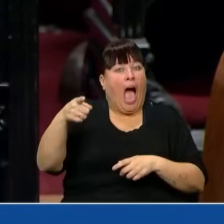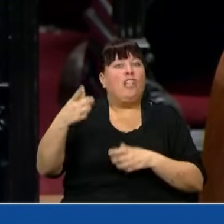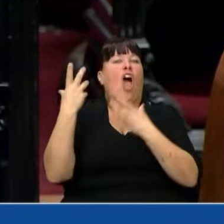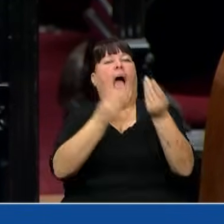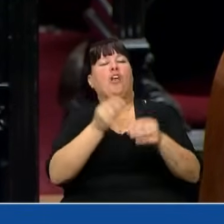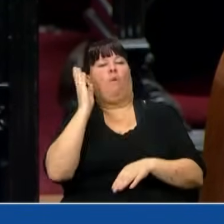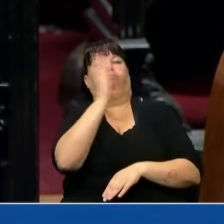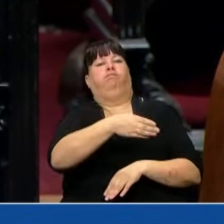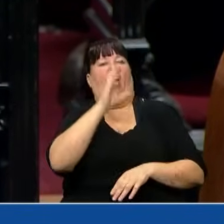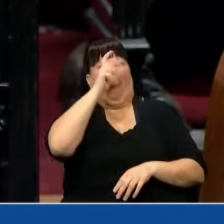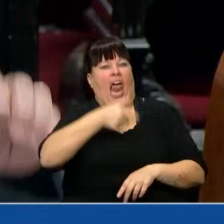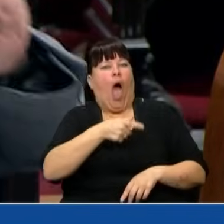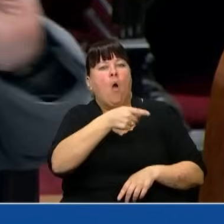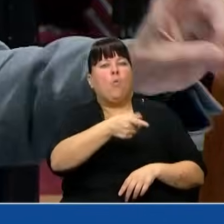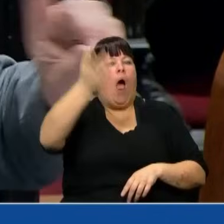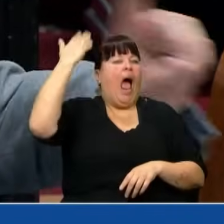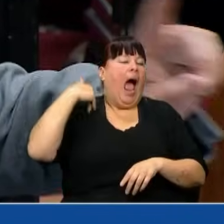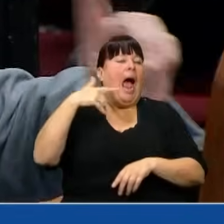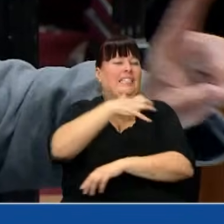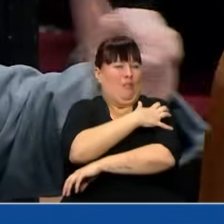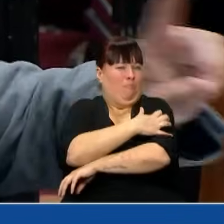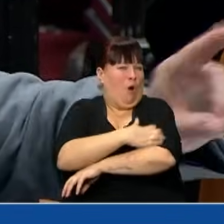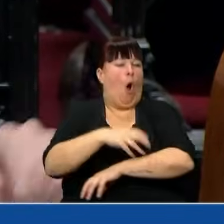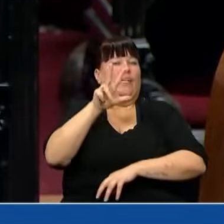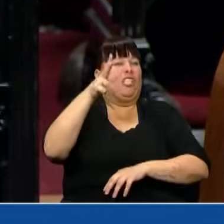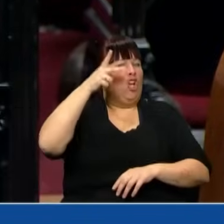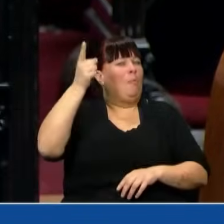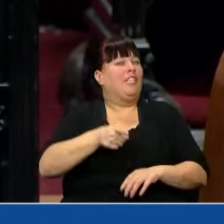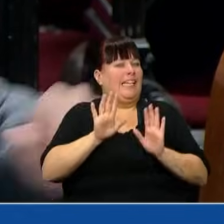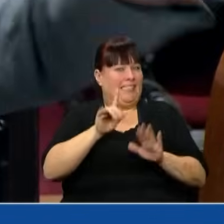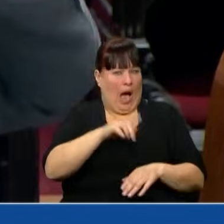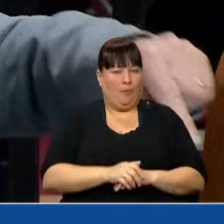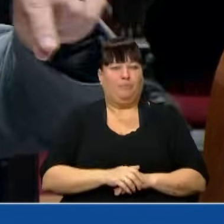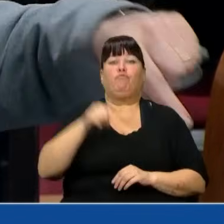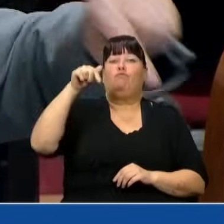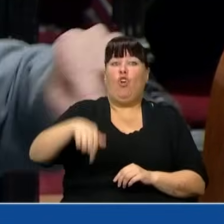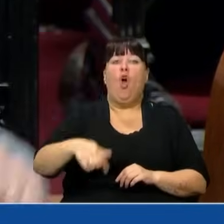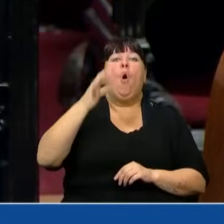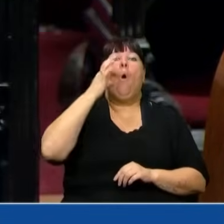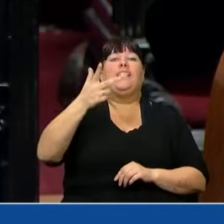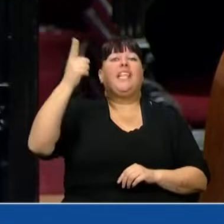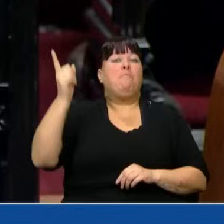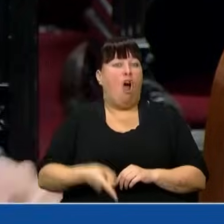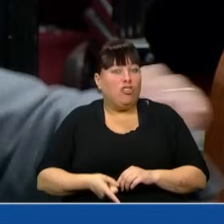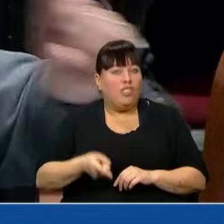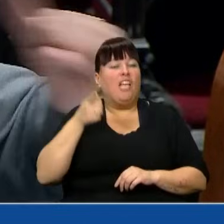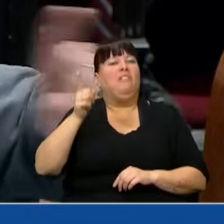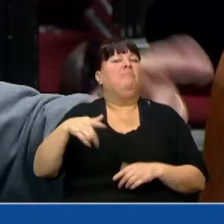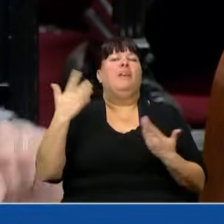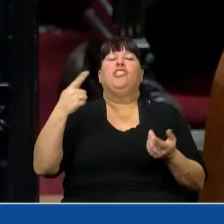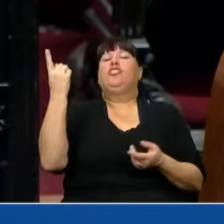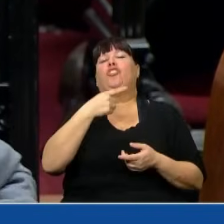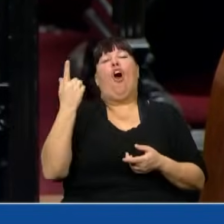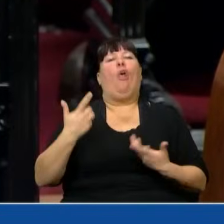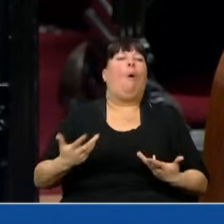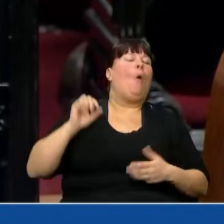a derrocar a De la Rúa cuando la pobreza era del 38% y hoy está en 43% y se hacen